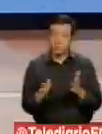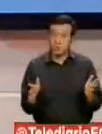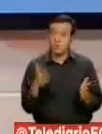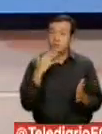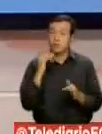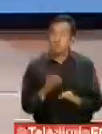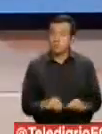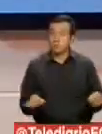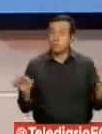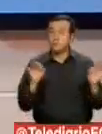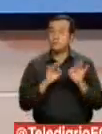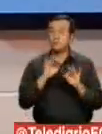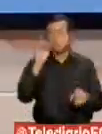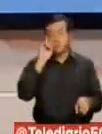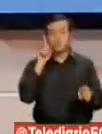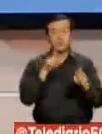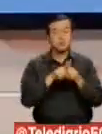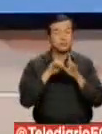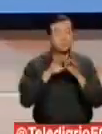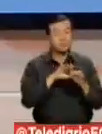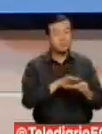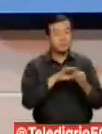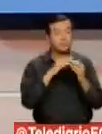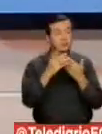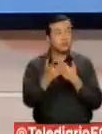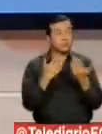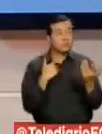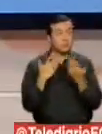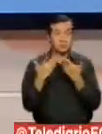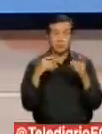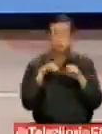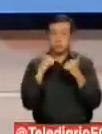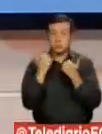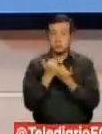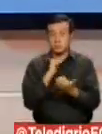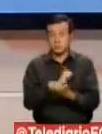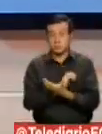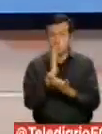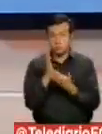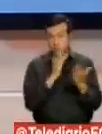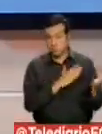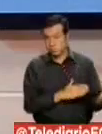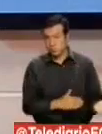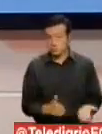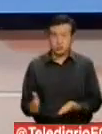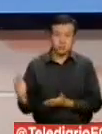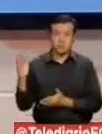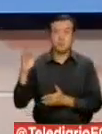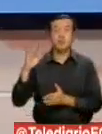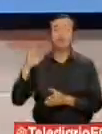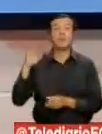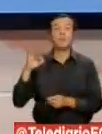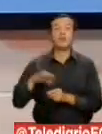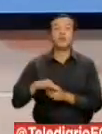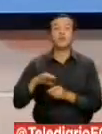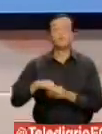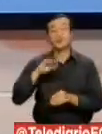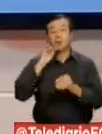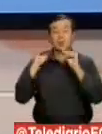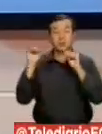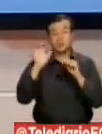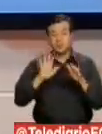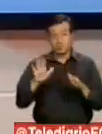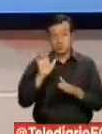ideal sería ponernos en consenso, llegar a una mesa, llegar al pleno de la Asamblea y que las votaciones le digan al